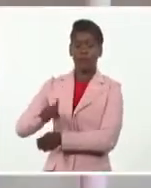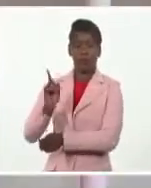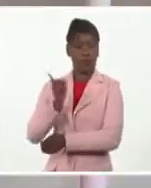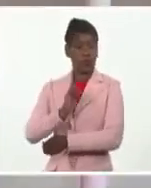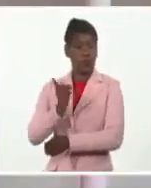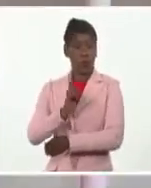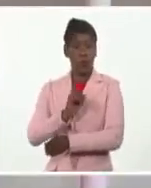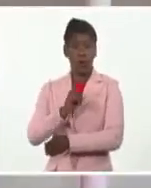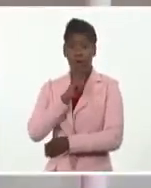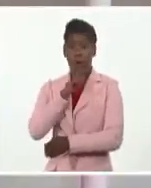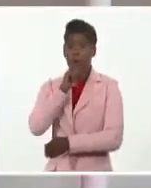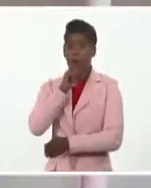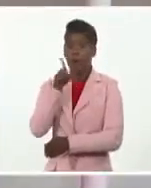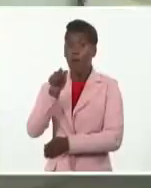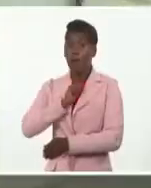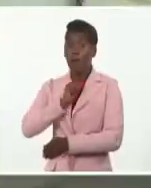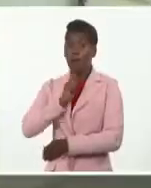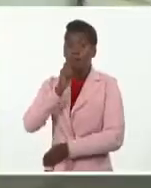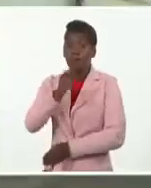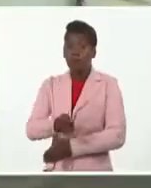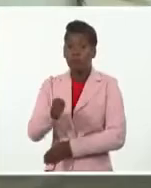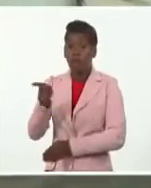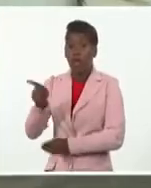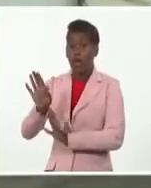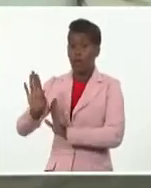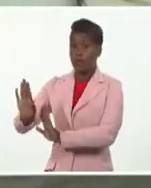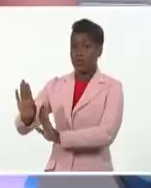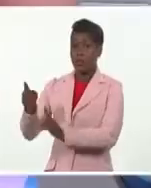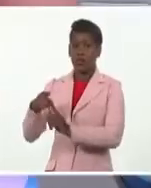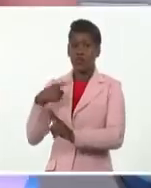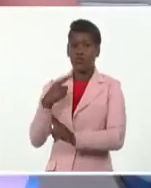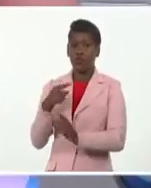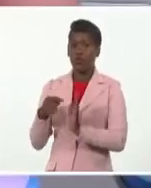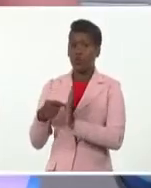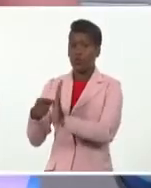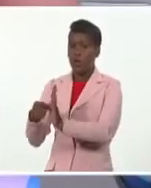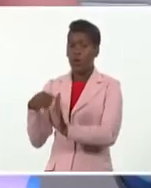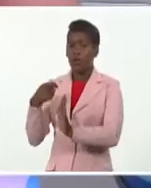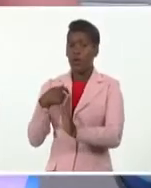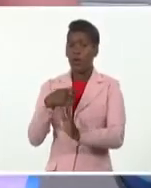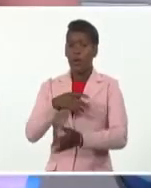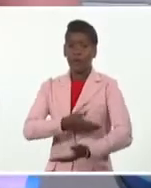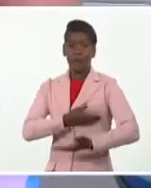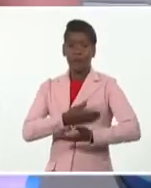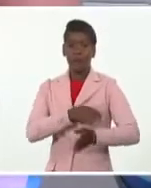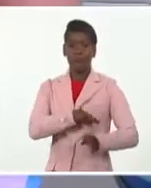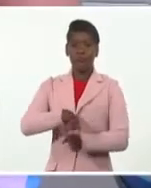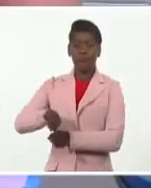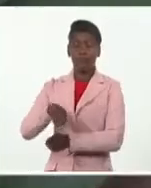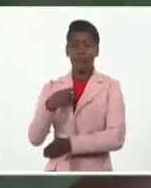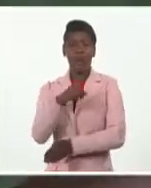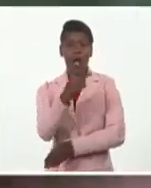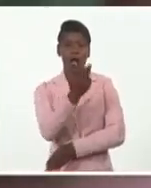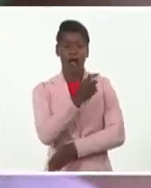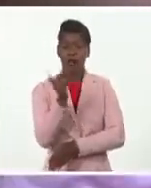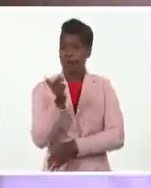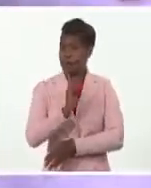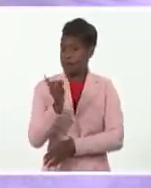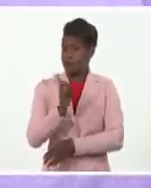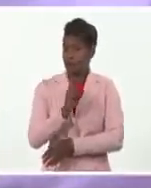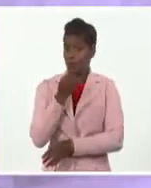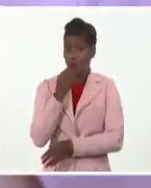hace sobre su decisión personal, pero no hay ninguna recomendación oficial que se suspenda la lactancia materna, porque en el momento en que un